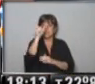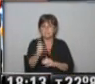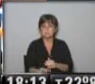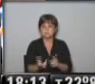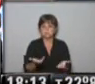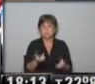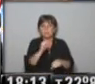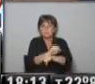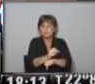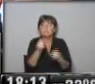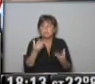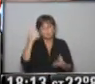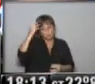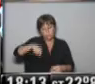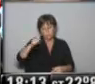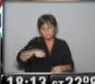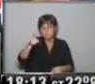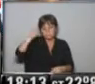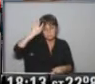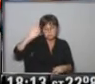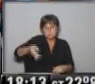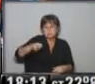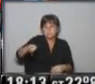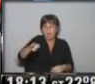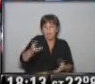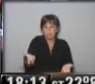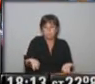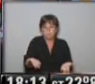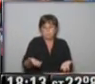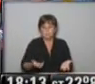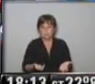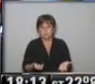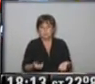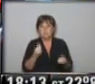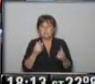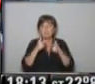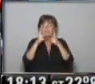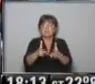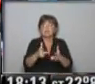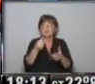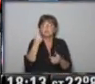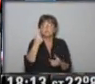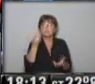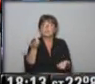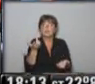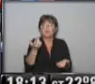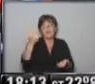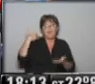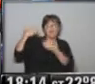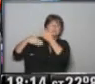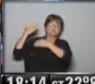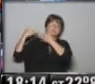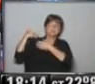detenido entonces? Bueno, eso habría que preguntárselo al juez, ese es el criterio del juez. ¿El juez qué dice? Entonces, concretamente, ¿y qué es lo que dijo en una excarcelación